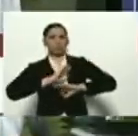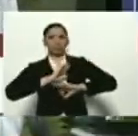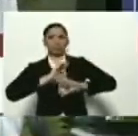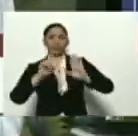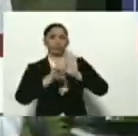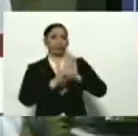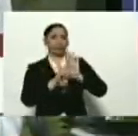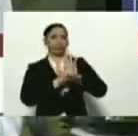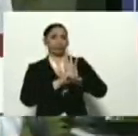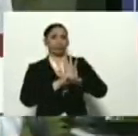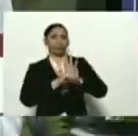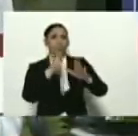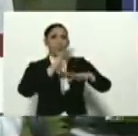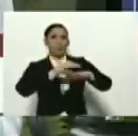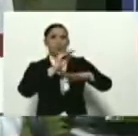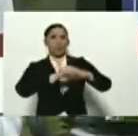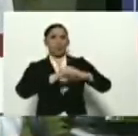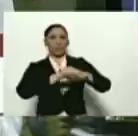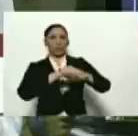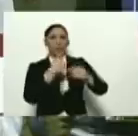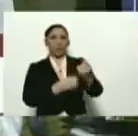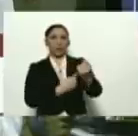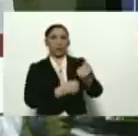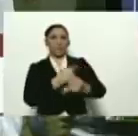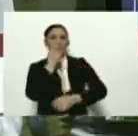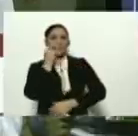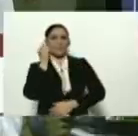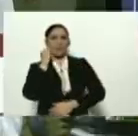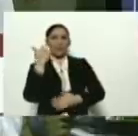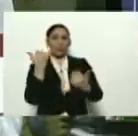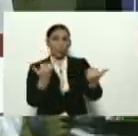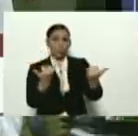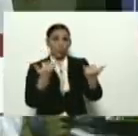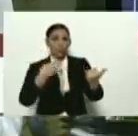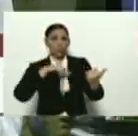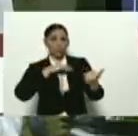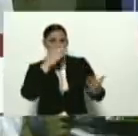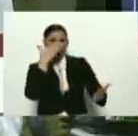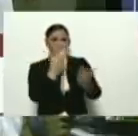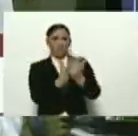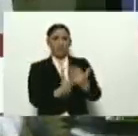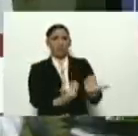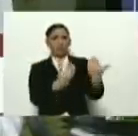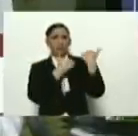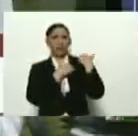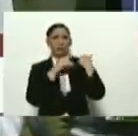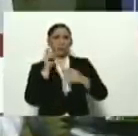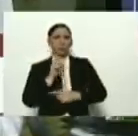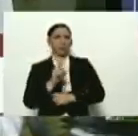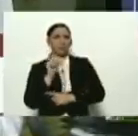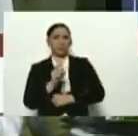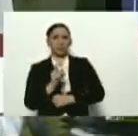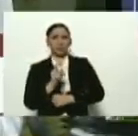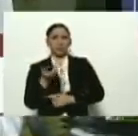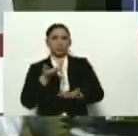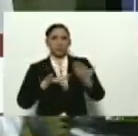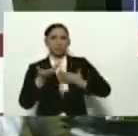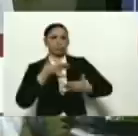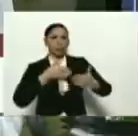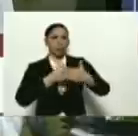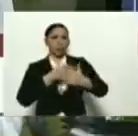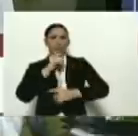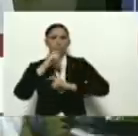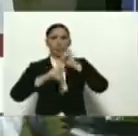legítimos reclamos. Hermanos, la realidad que afrontamos requiere solidaridad contra el